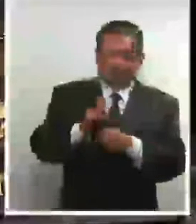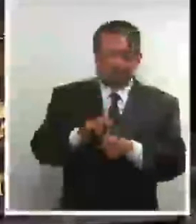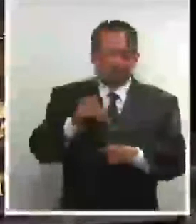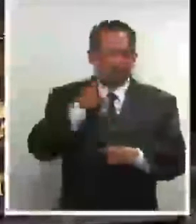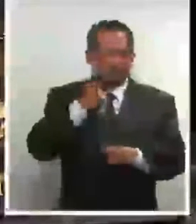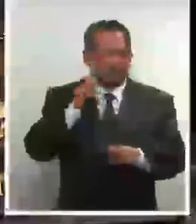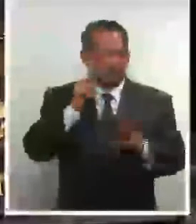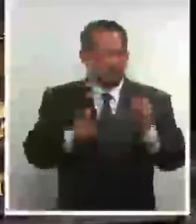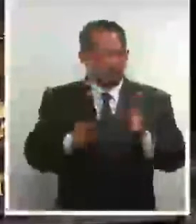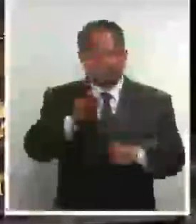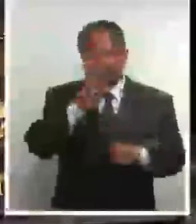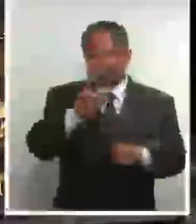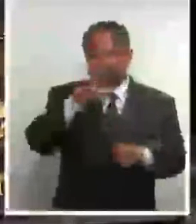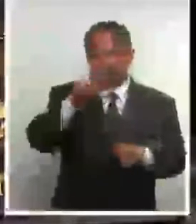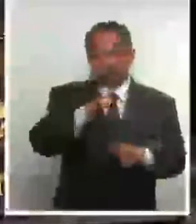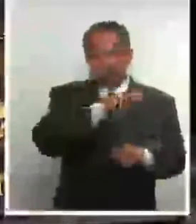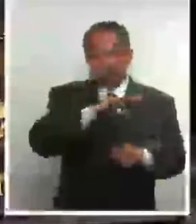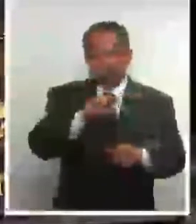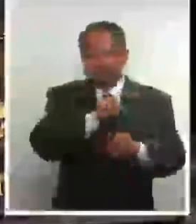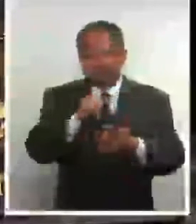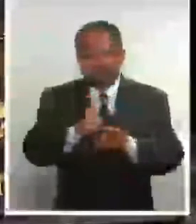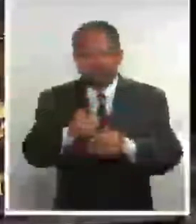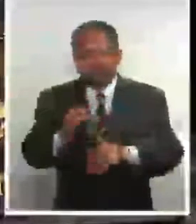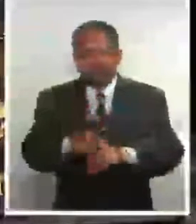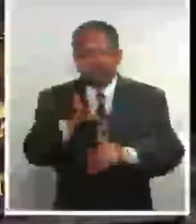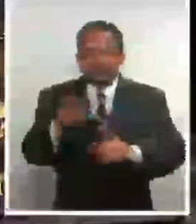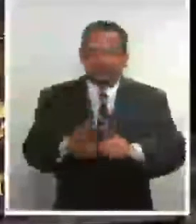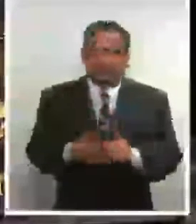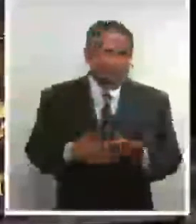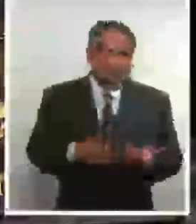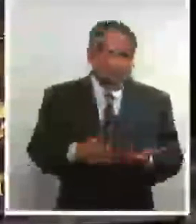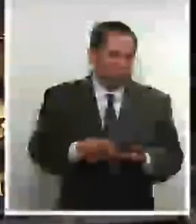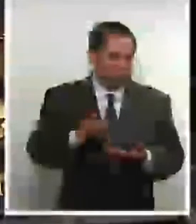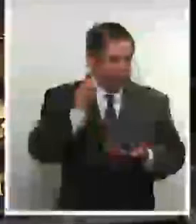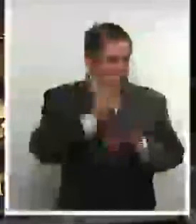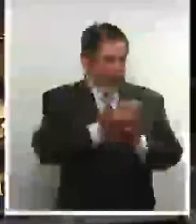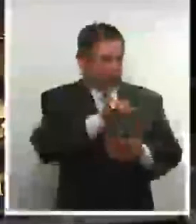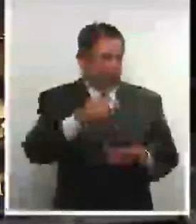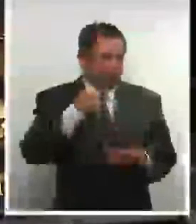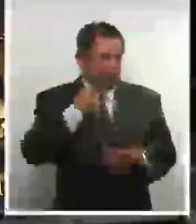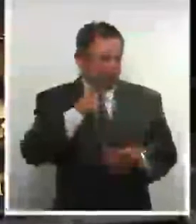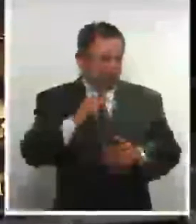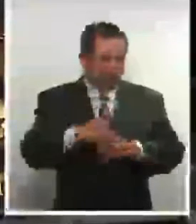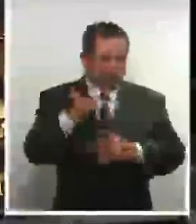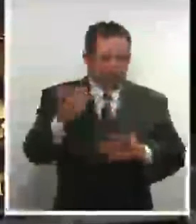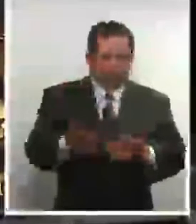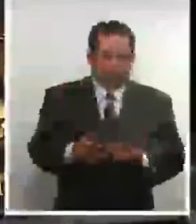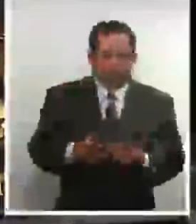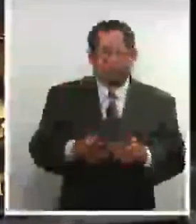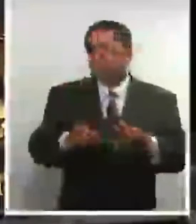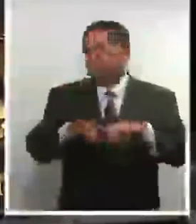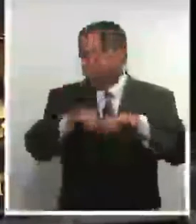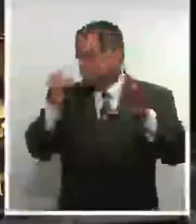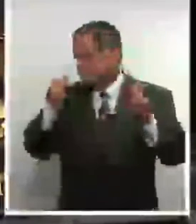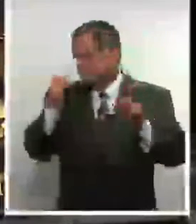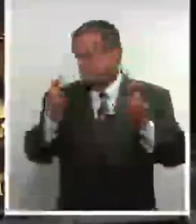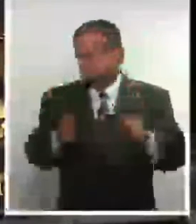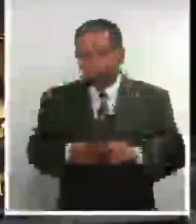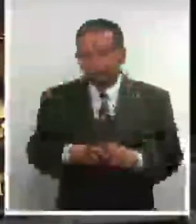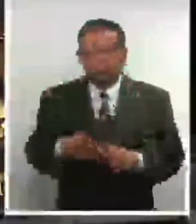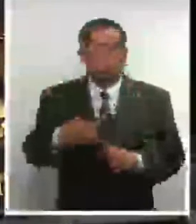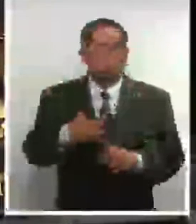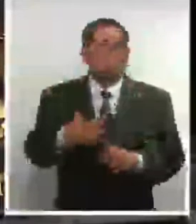Derecho el fiscal general de la ciudad? ¿Por qué solamente los abogados? Bueno, pero esa es otra discusión. Lo